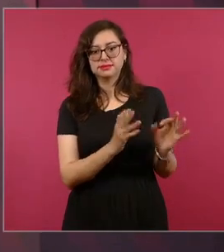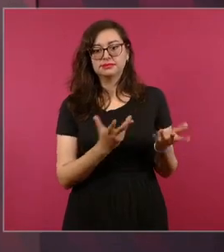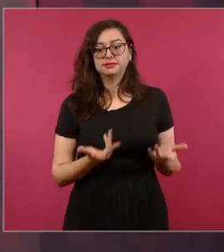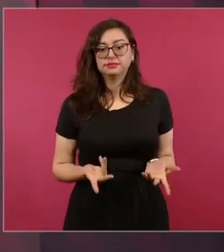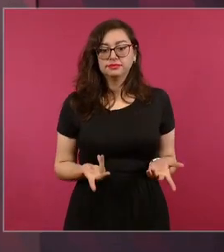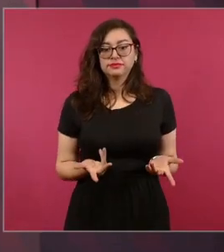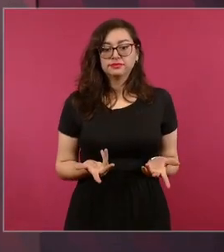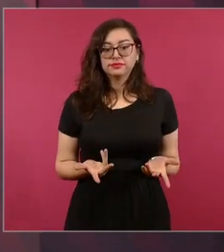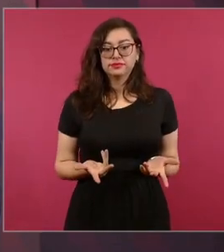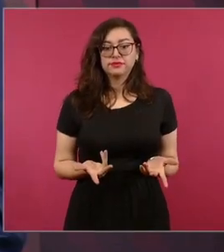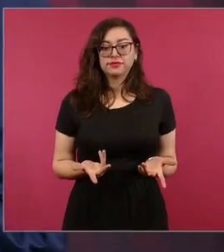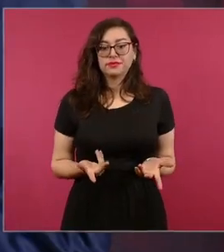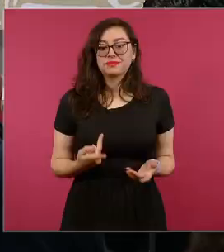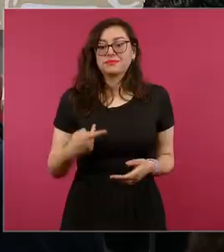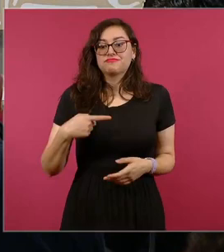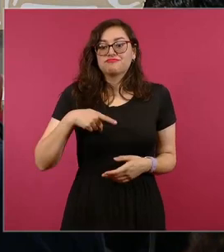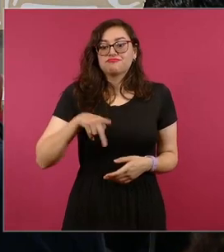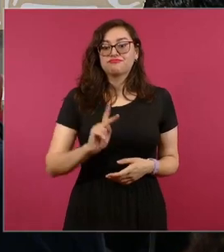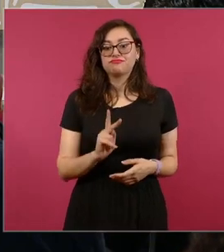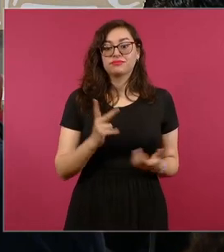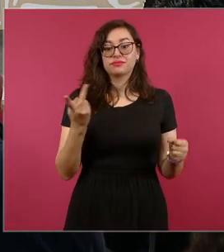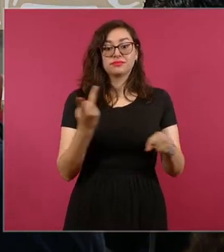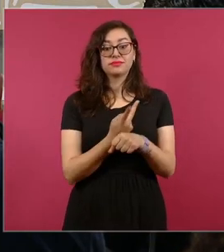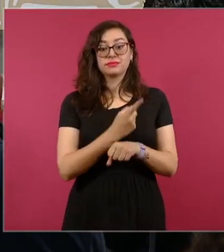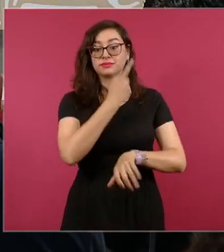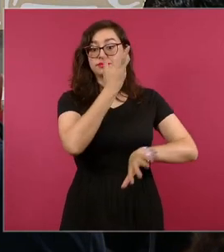Pero no hay un gobierno